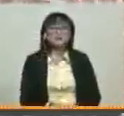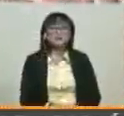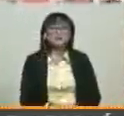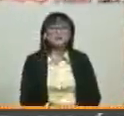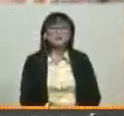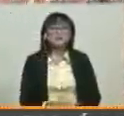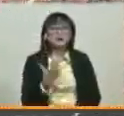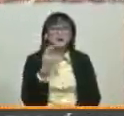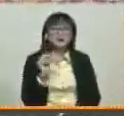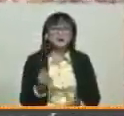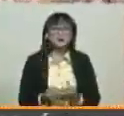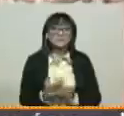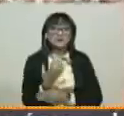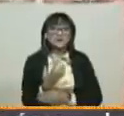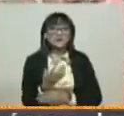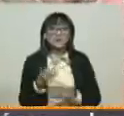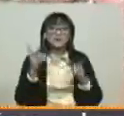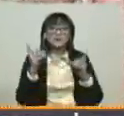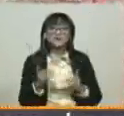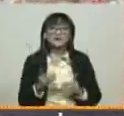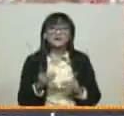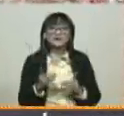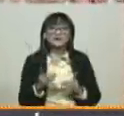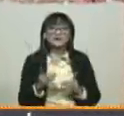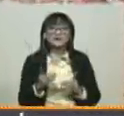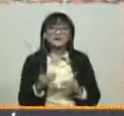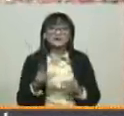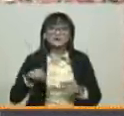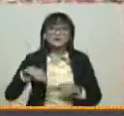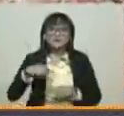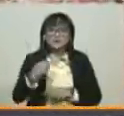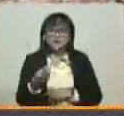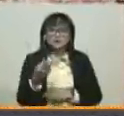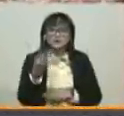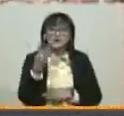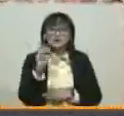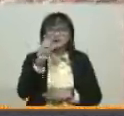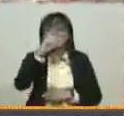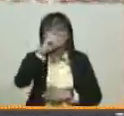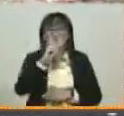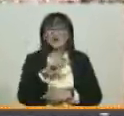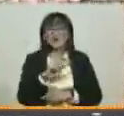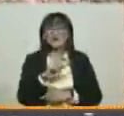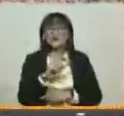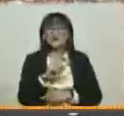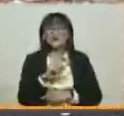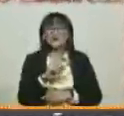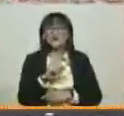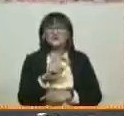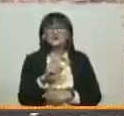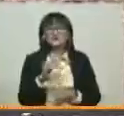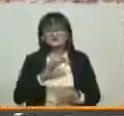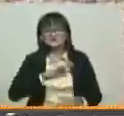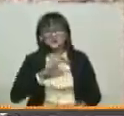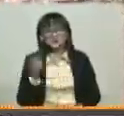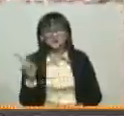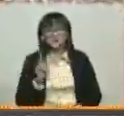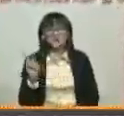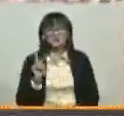El 20 de mayo se decide el destino de los próximos 30 años de lo que va a pasar en